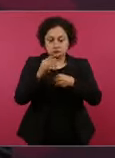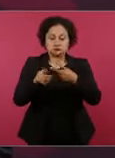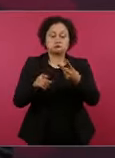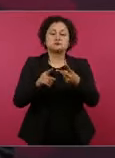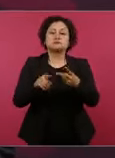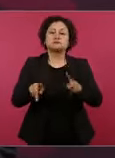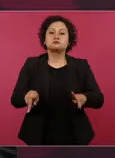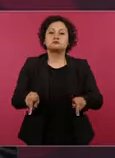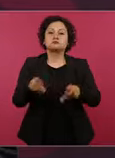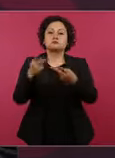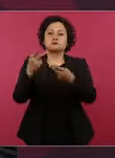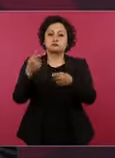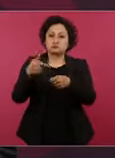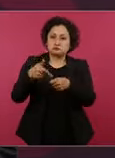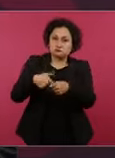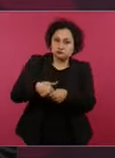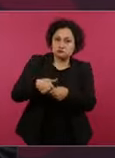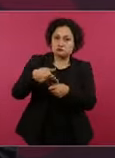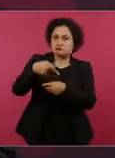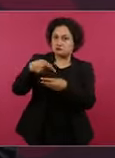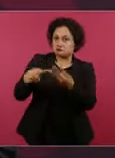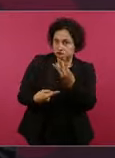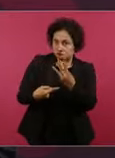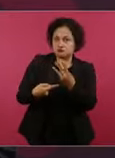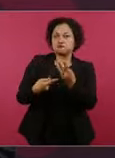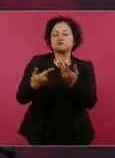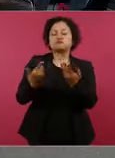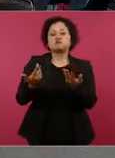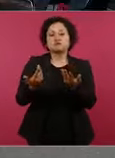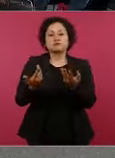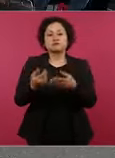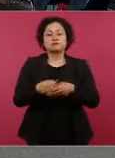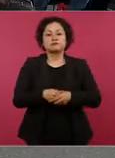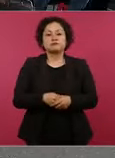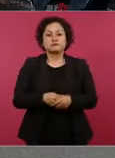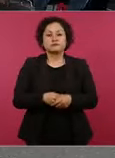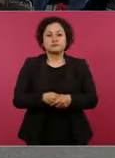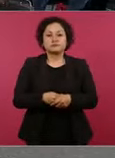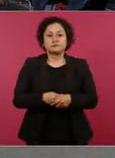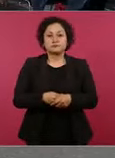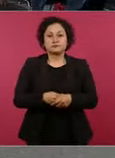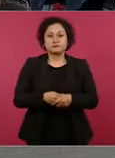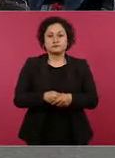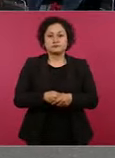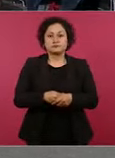gasolinas, de diésel, de combustible y han